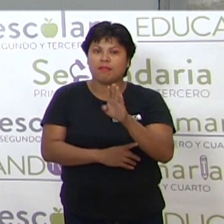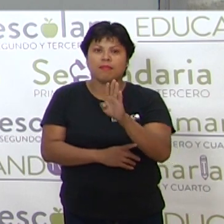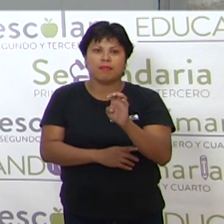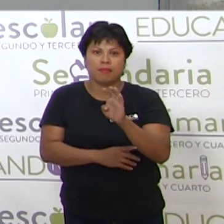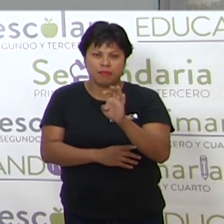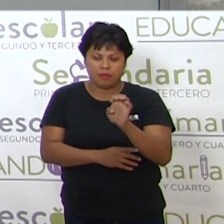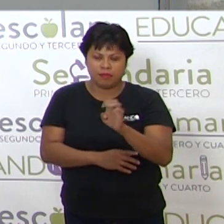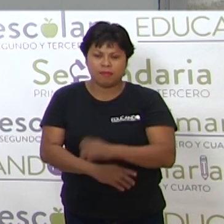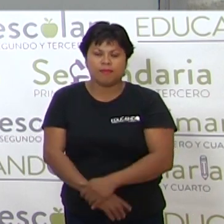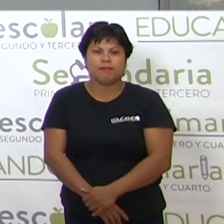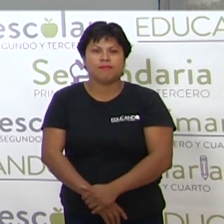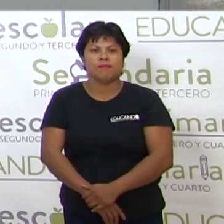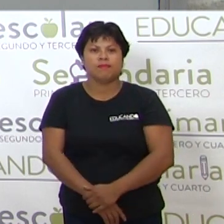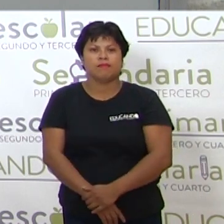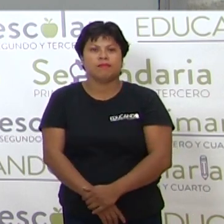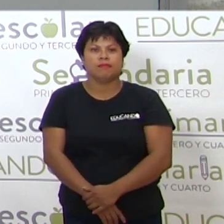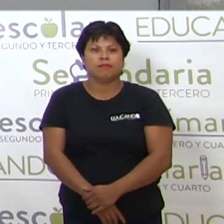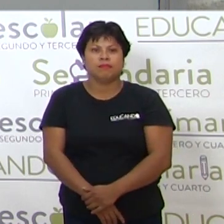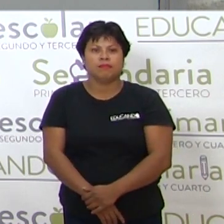dv